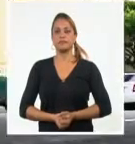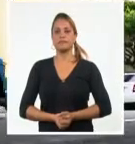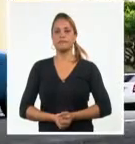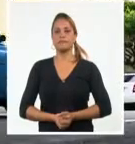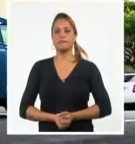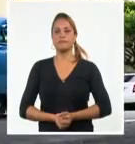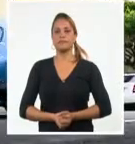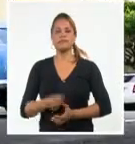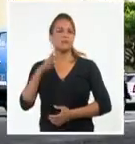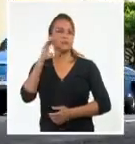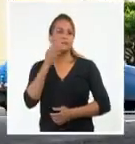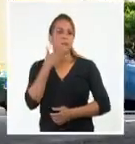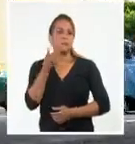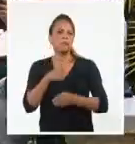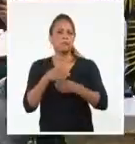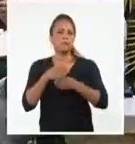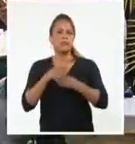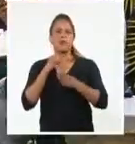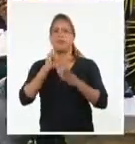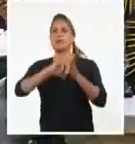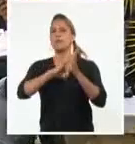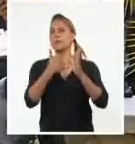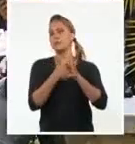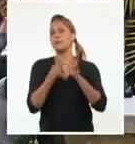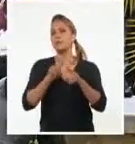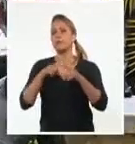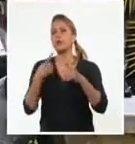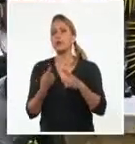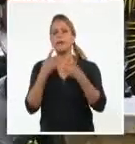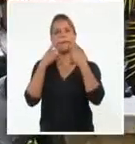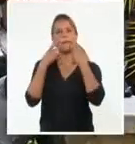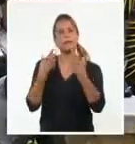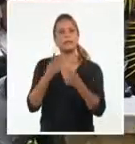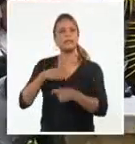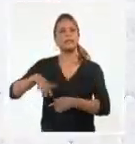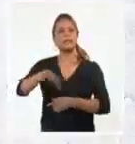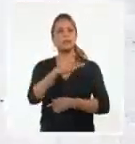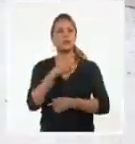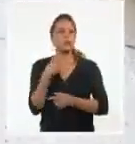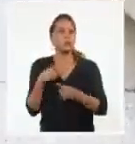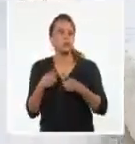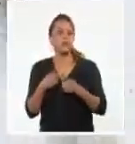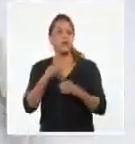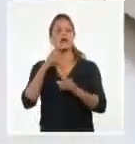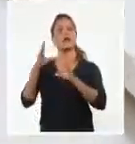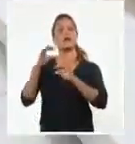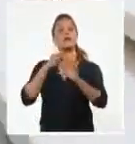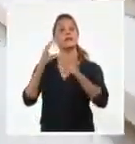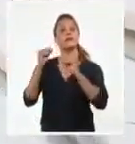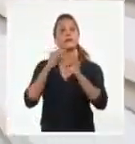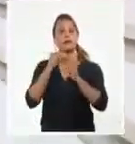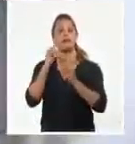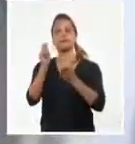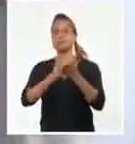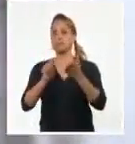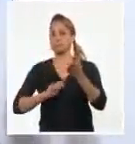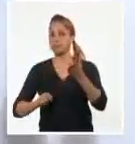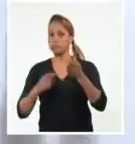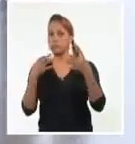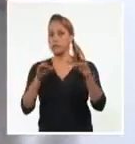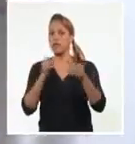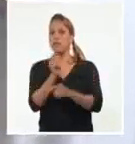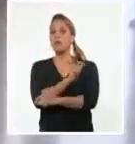Para entender mejor qué significa este proyecto y por qué debe importarnos a todos, conversamos con una de sus redactoras, la